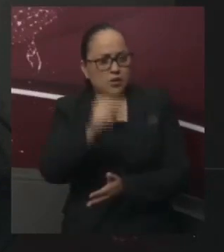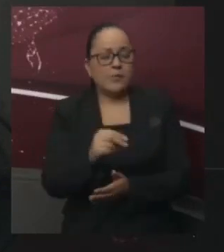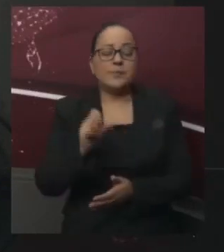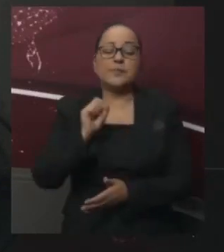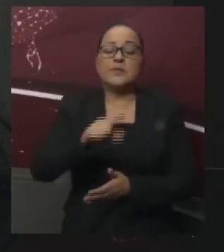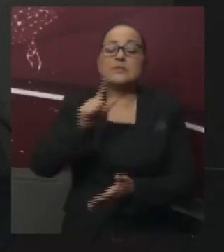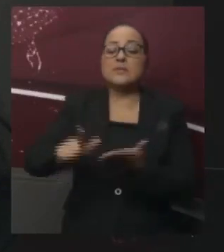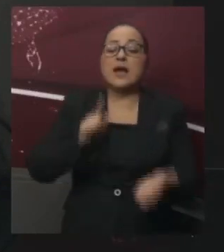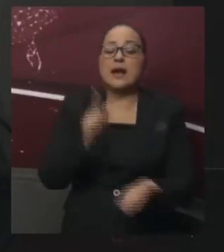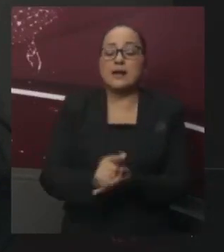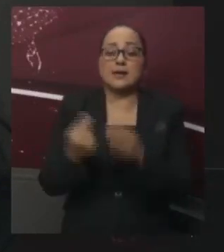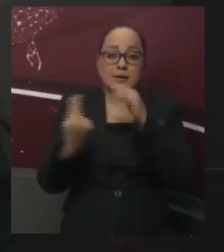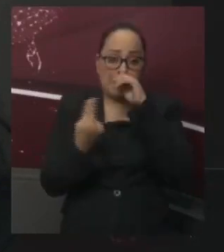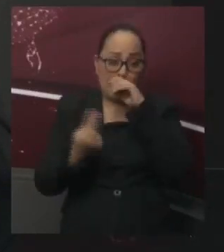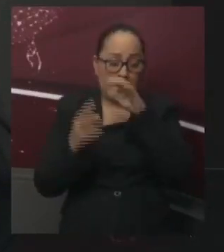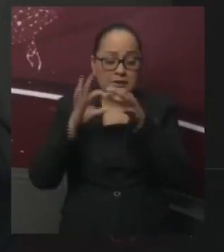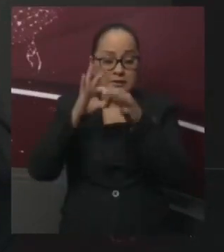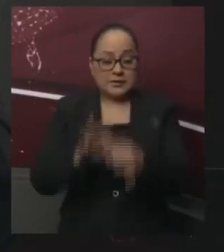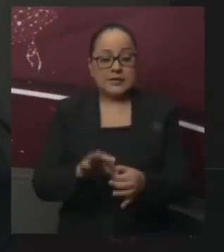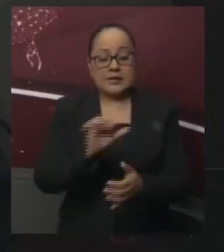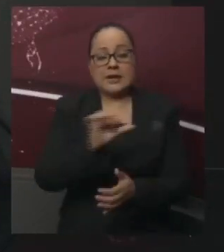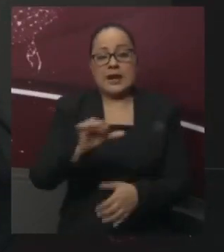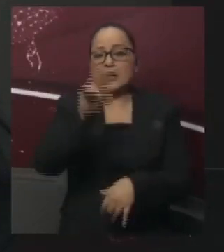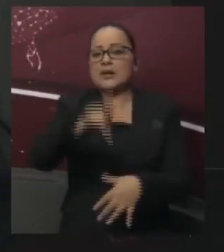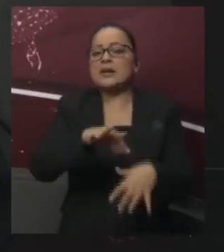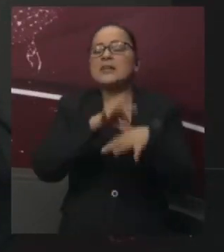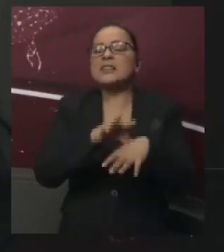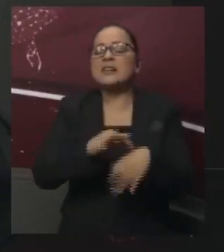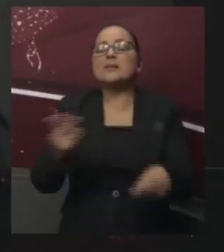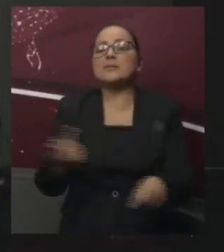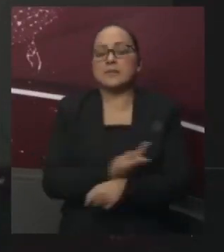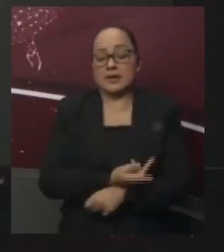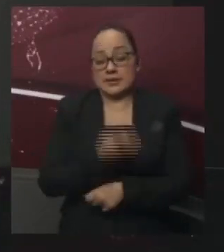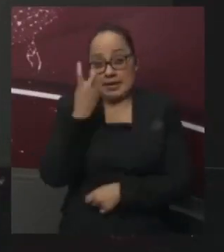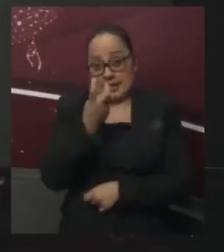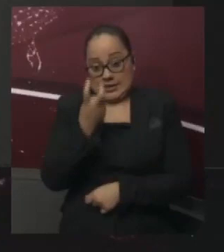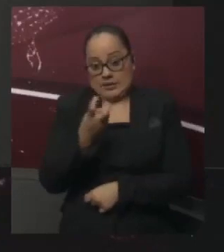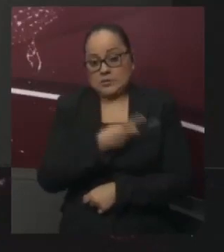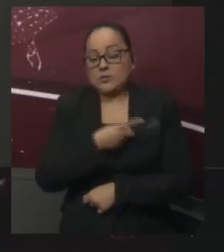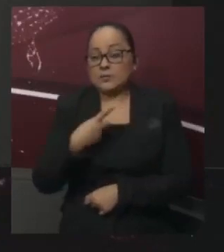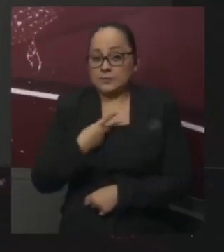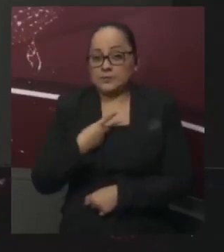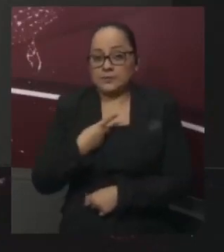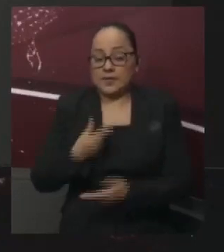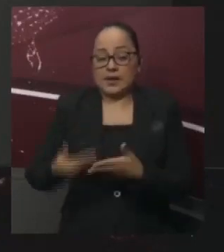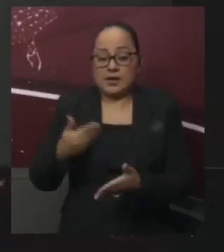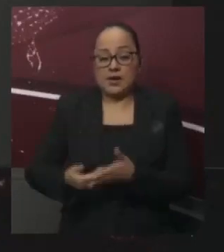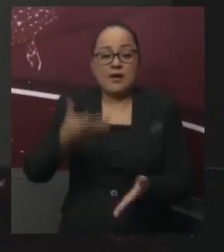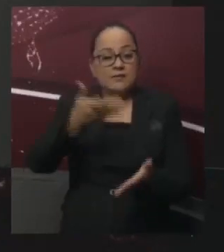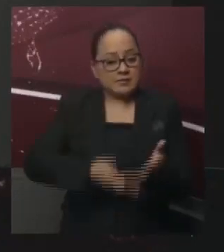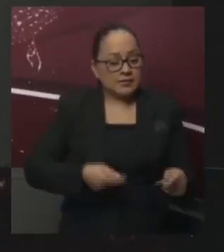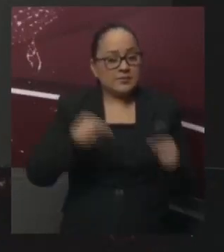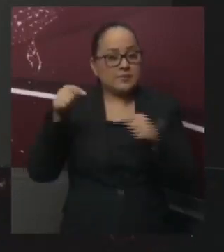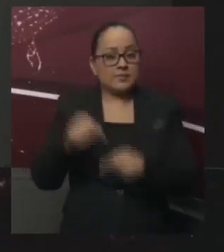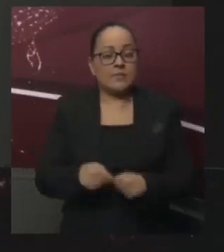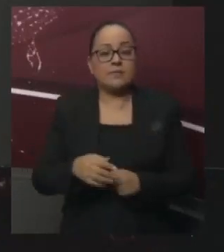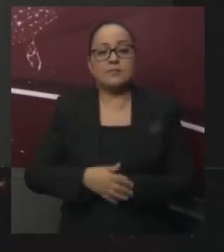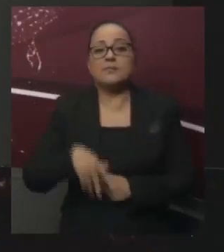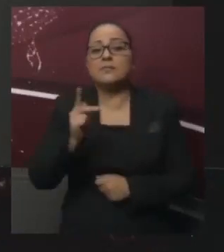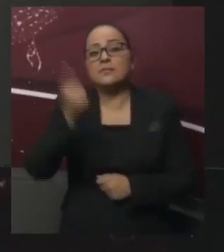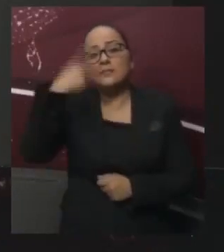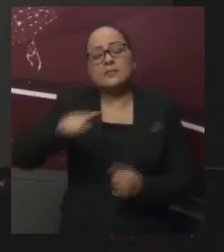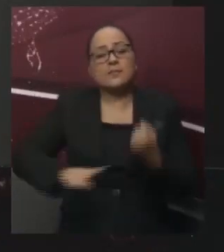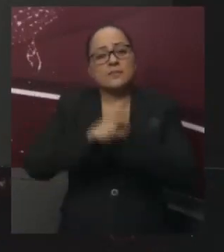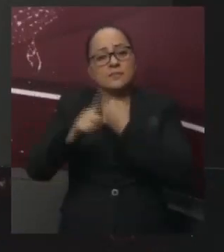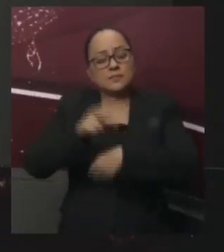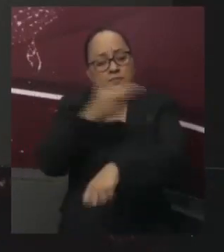diciendo, necesita homologarse con la realidad del delito. Y eso es algo que yo observo está rezagada. Pero para resolver el problema de